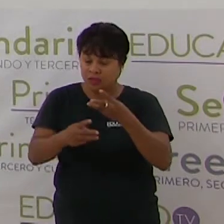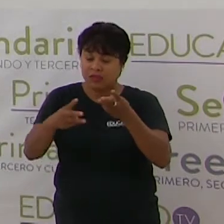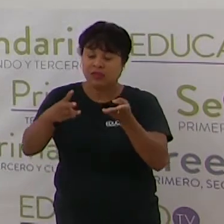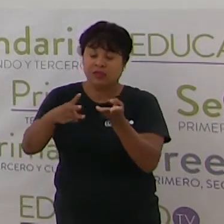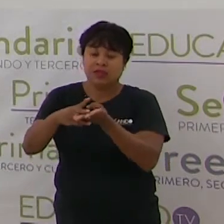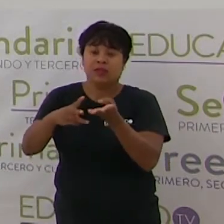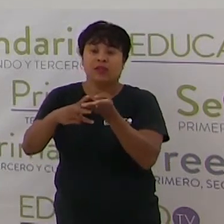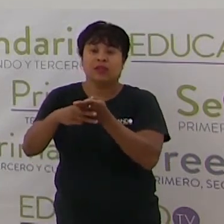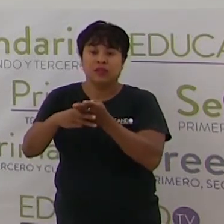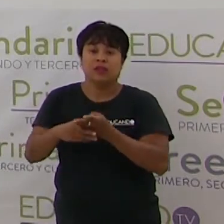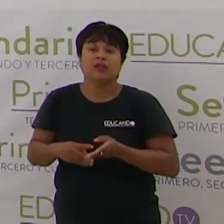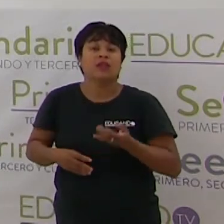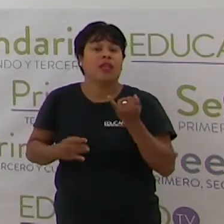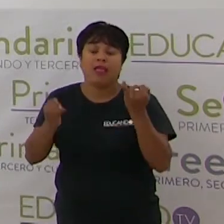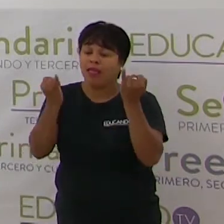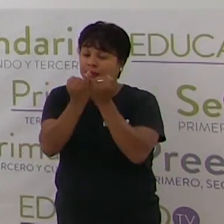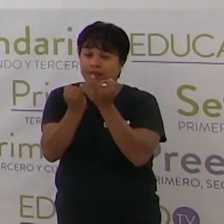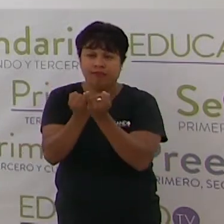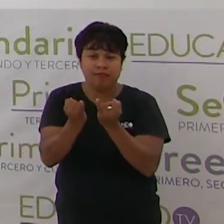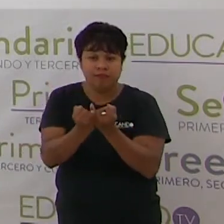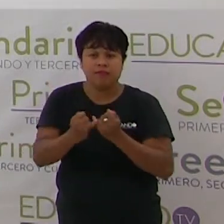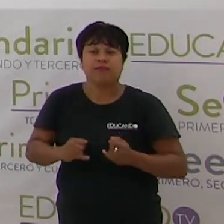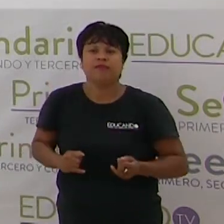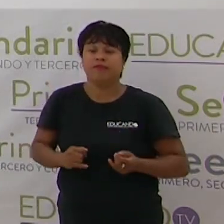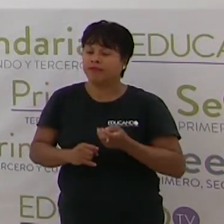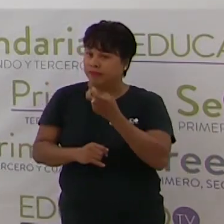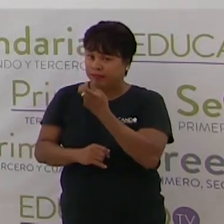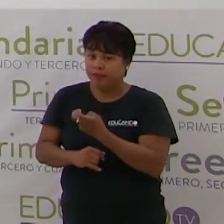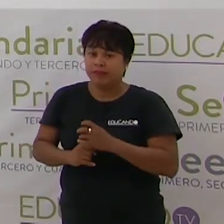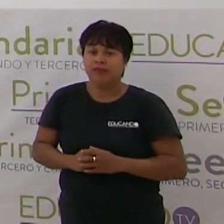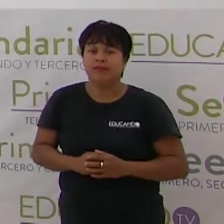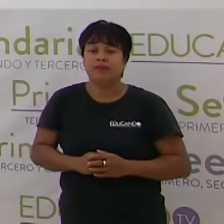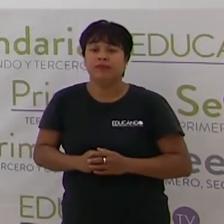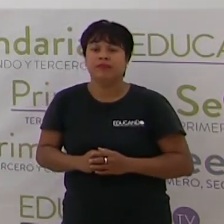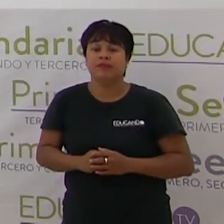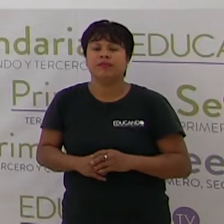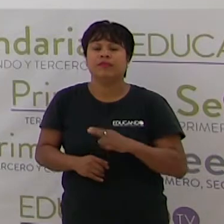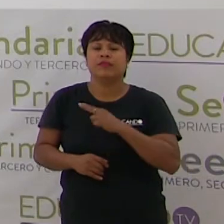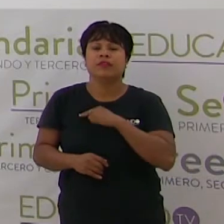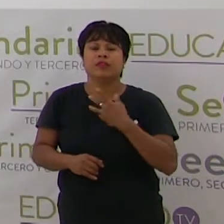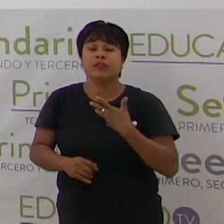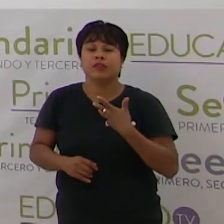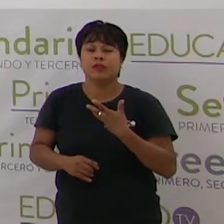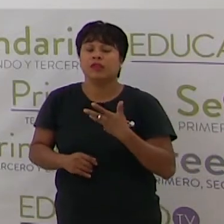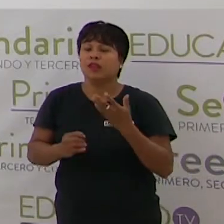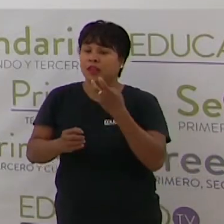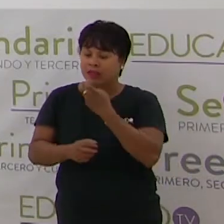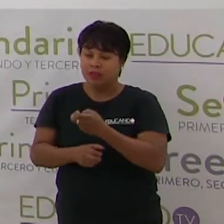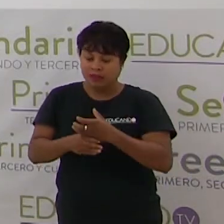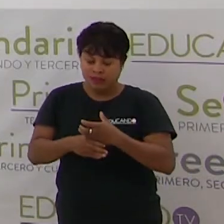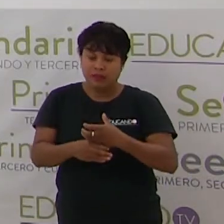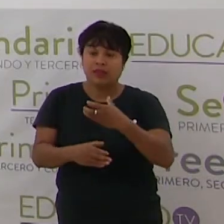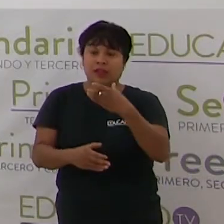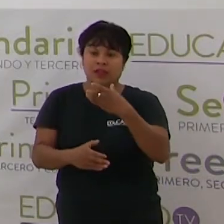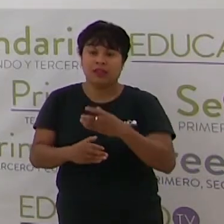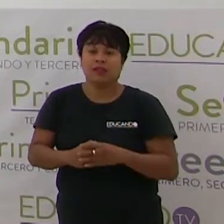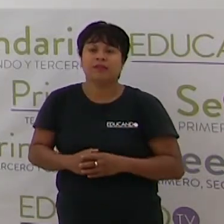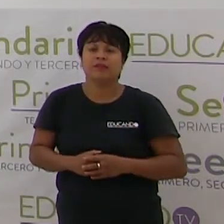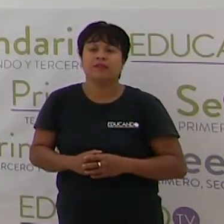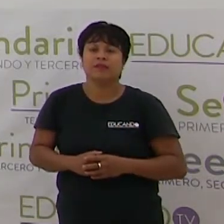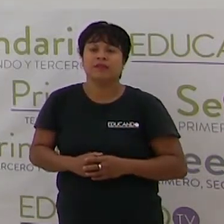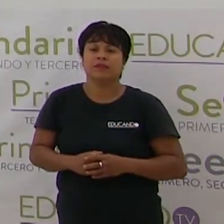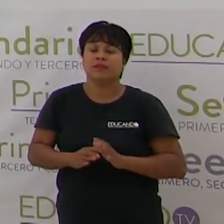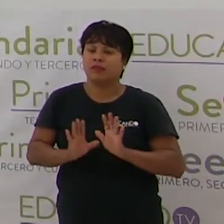Tercios son partes iguales, y ahí está. Aquí tenemos nuestro cilindro, que ya